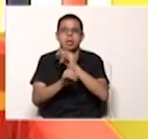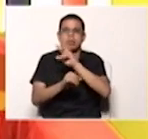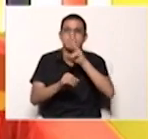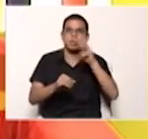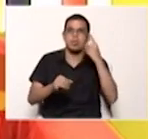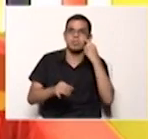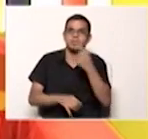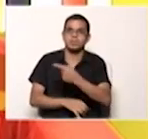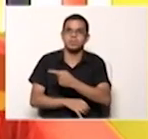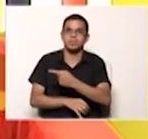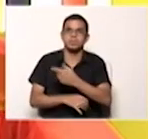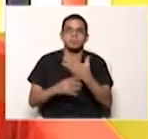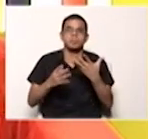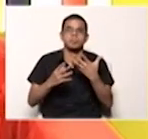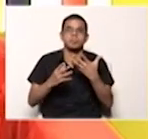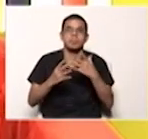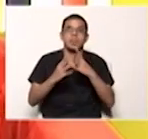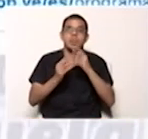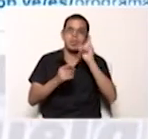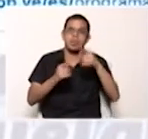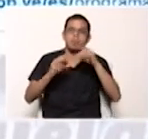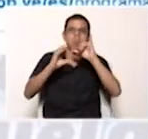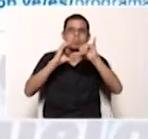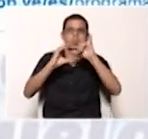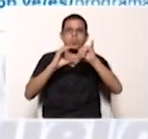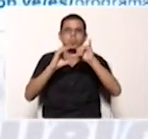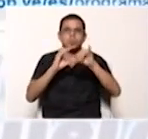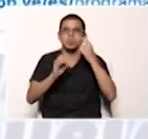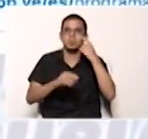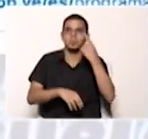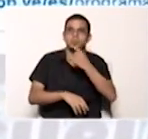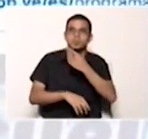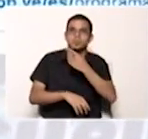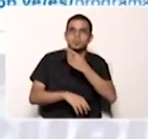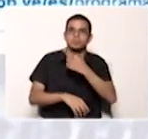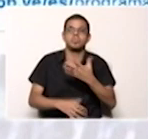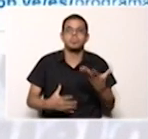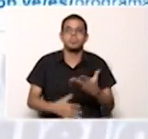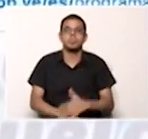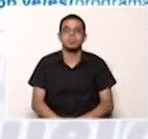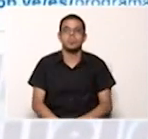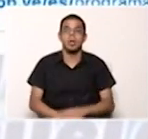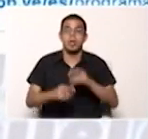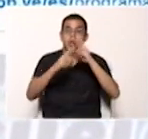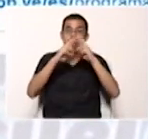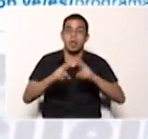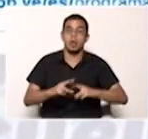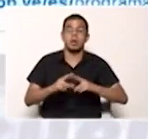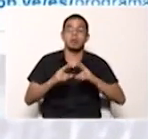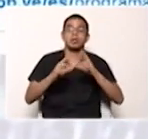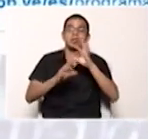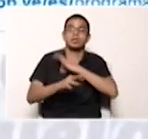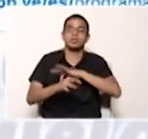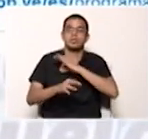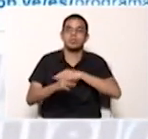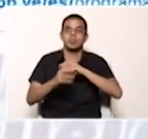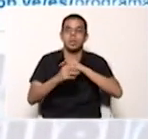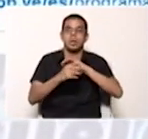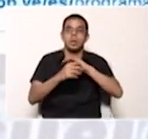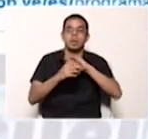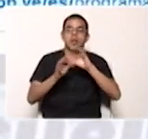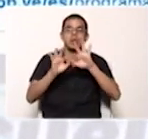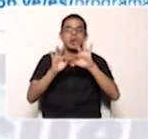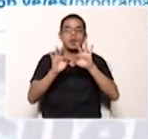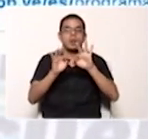cadafamiliaunaescuela.md.gov o también ingrese al canal en YouTube Cada Familia Una Escuela Oficial. Además, las redes sociales, @Cada Familia Una Escuela,